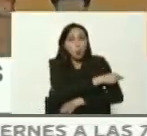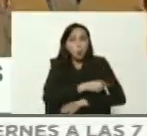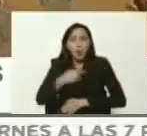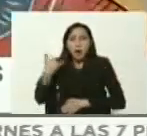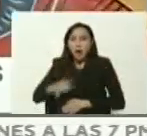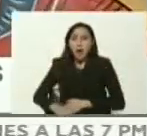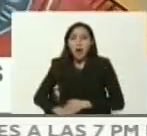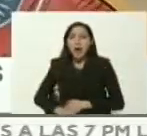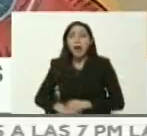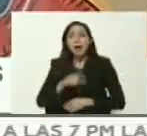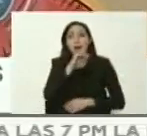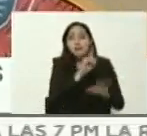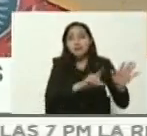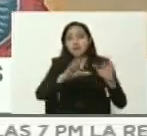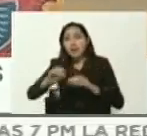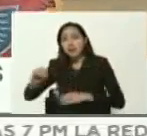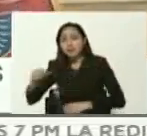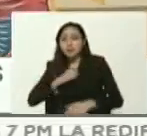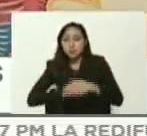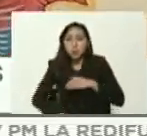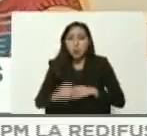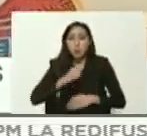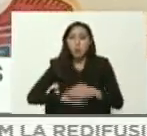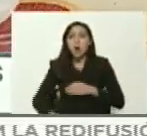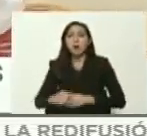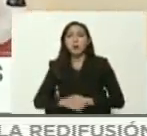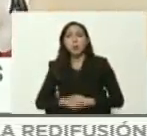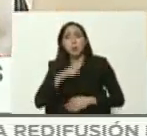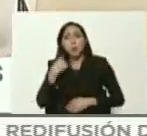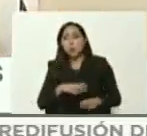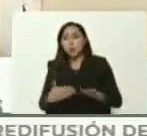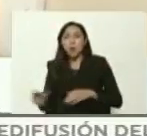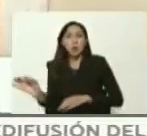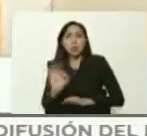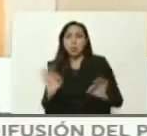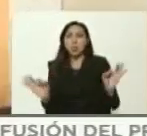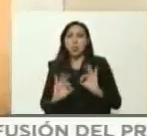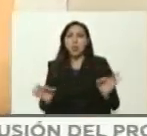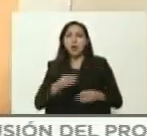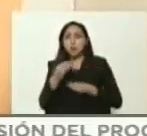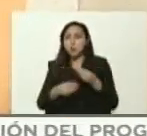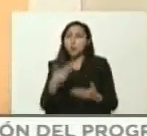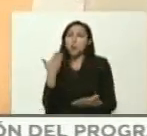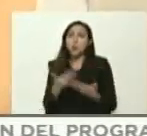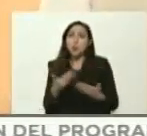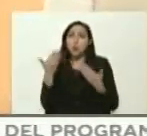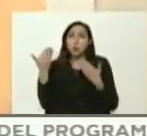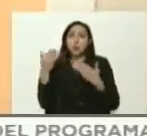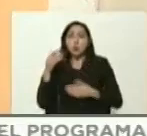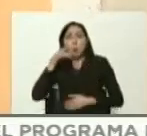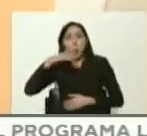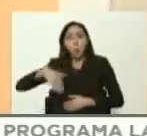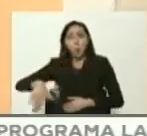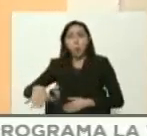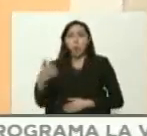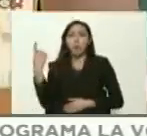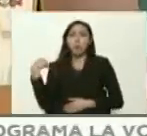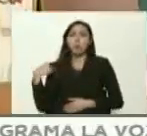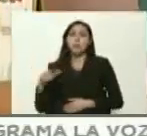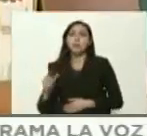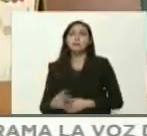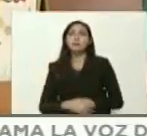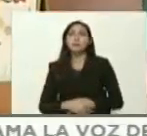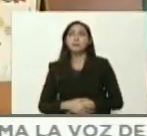tiene más de 600 partos sin ninguna muerte materno-infantil. Es una solicitud que tenía el pueblo del